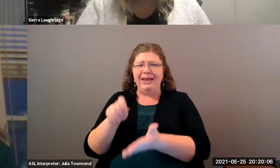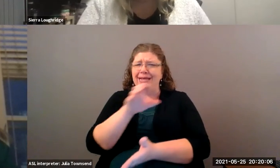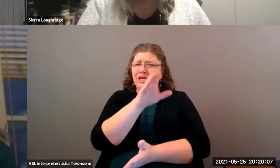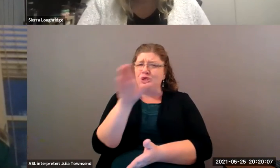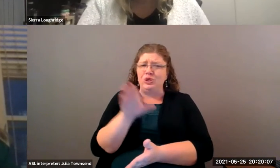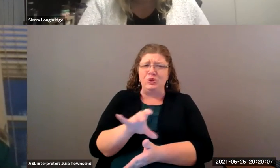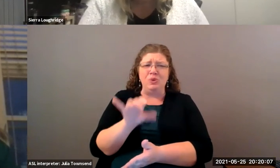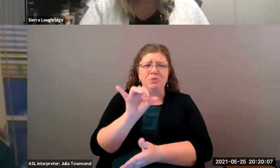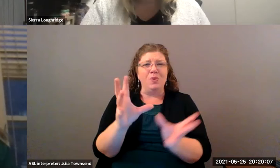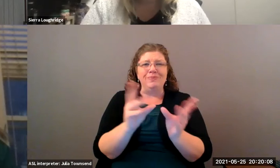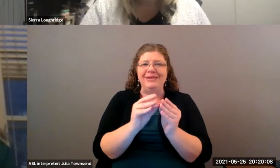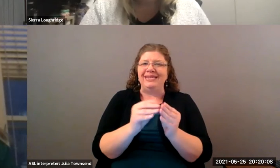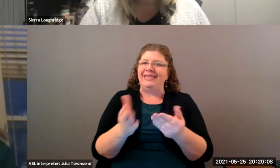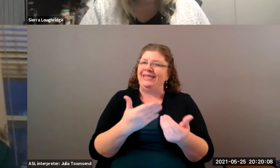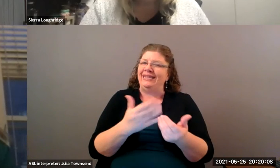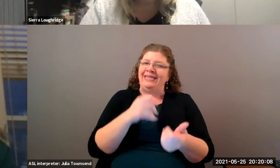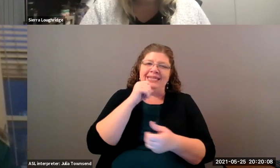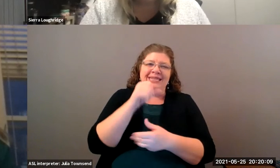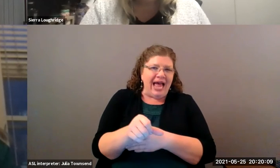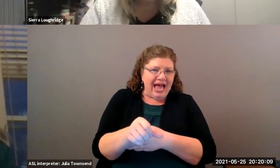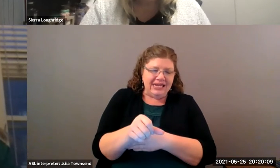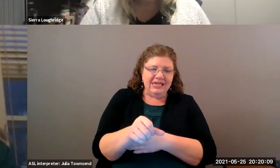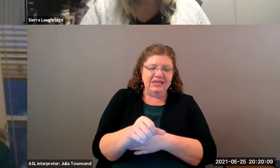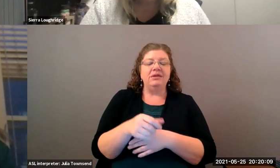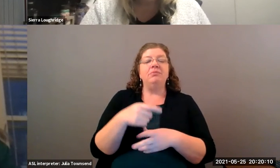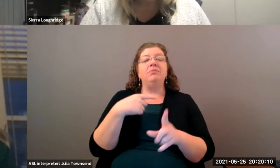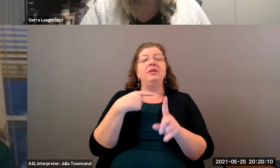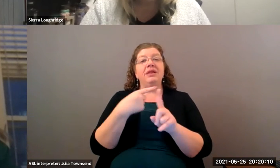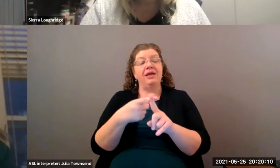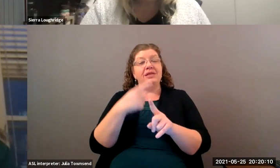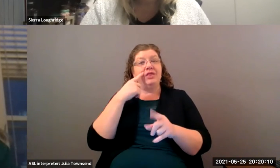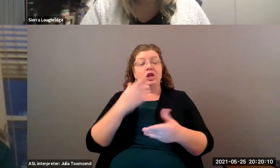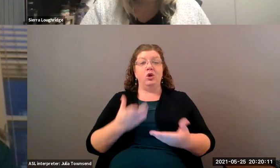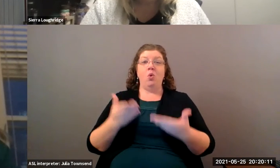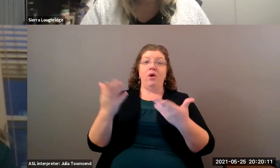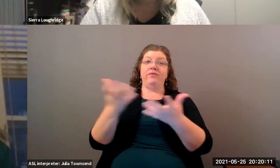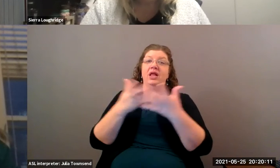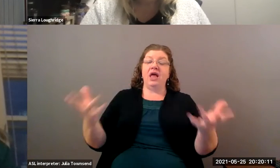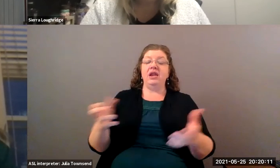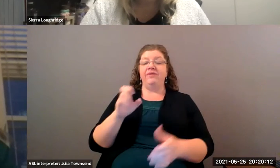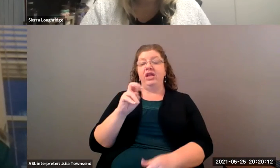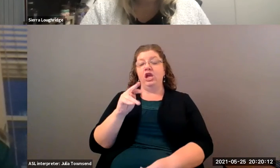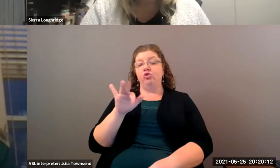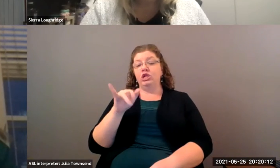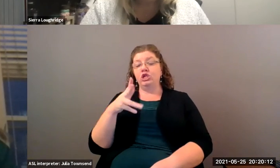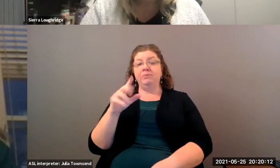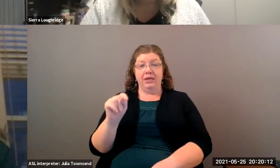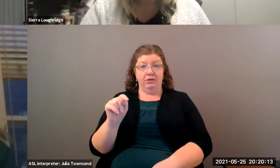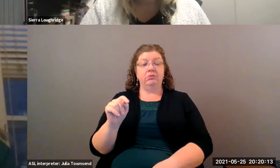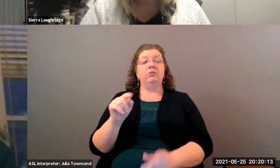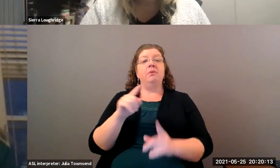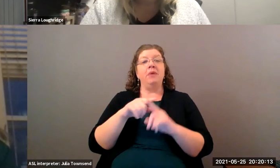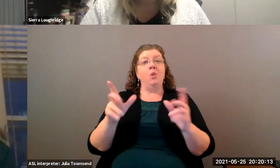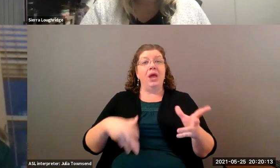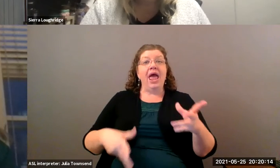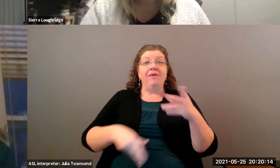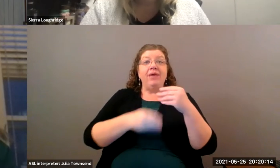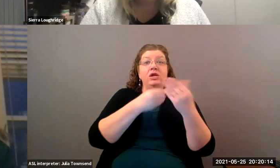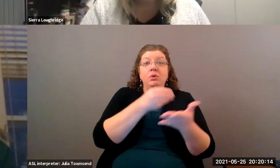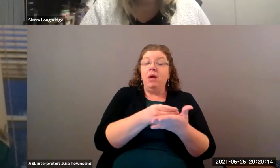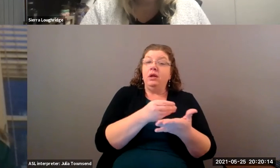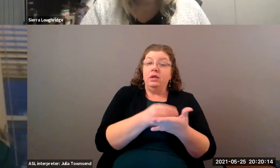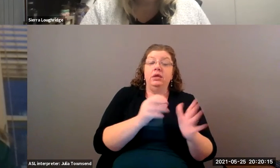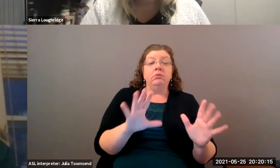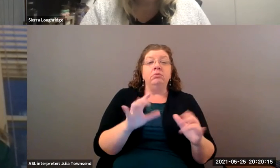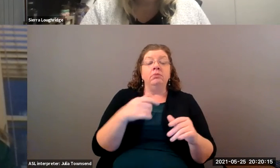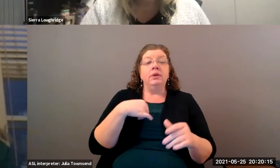aprendizaje, reuniones de Zoom, pues no son tan fácil. Y pues creo que ustedes están ofreciendo mucho enriquecimiento, pero